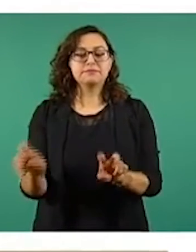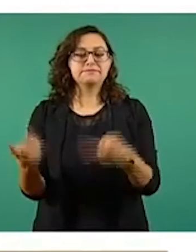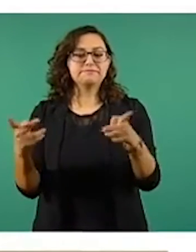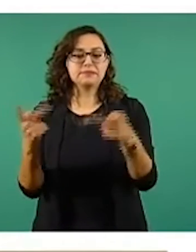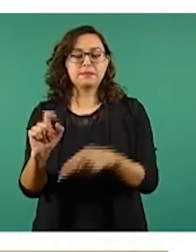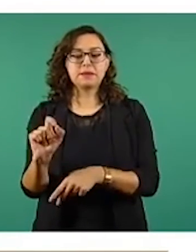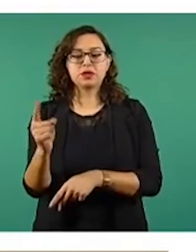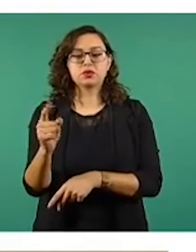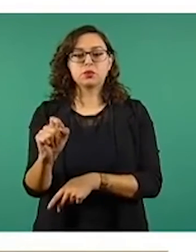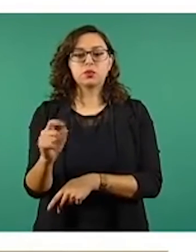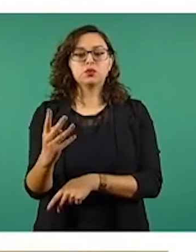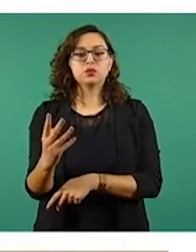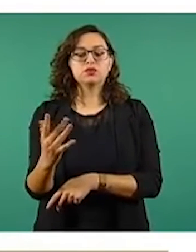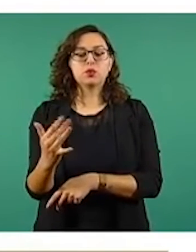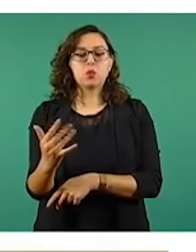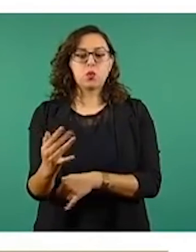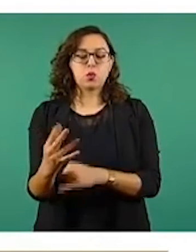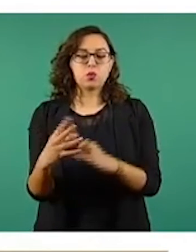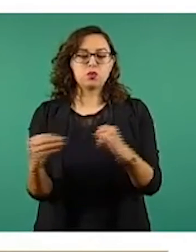público de